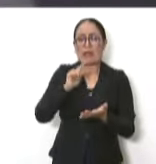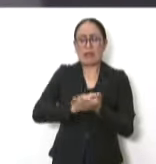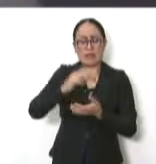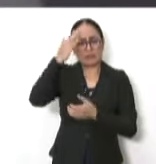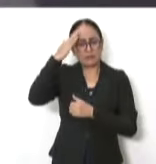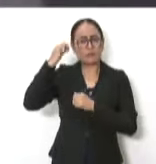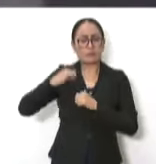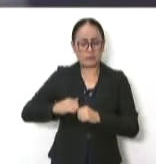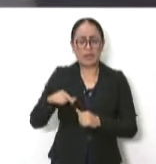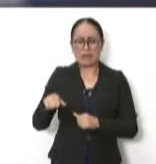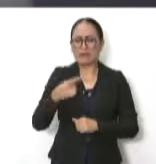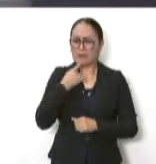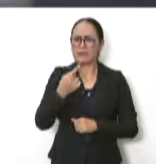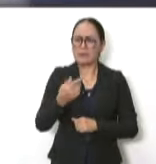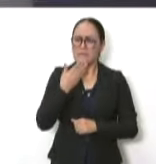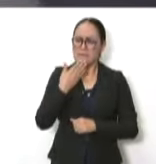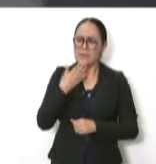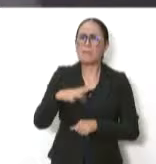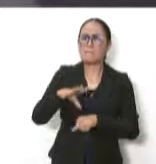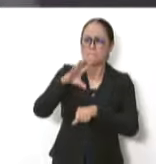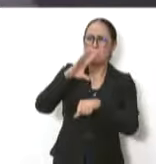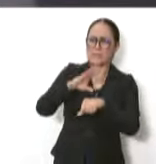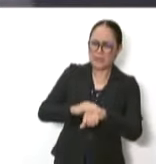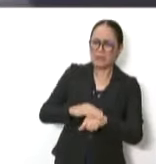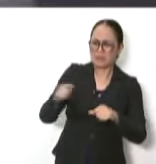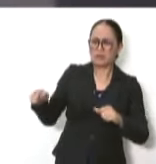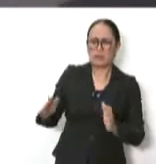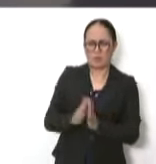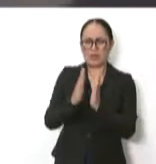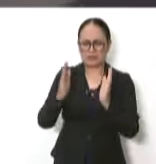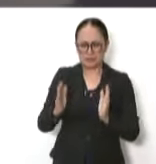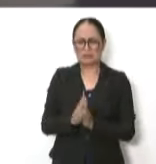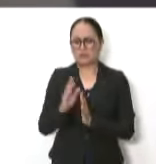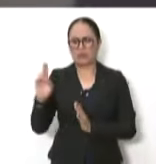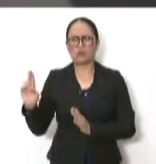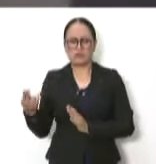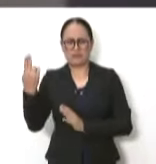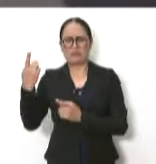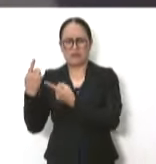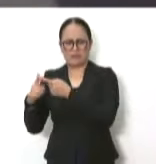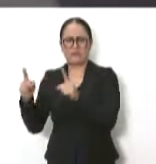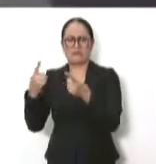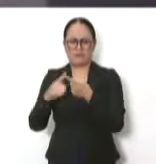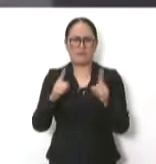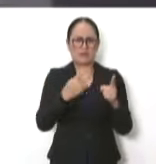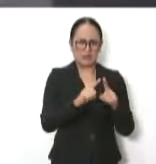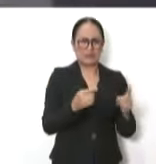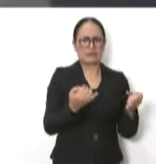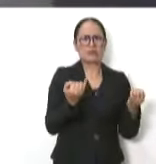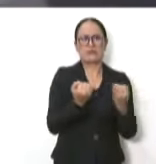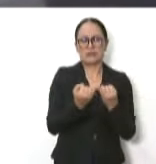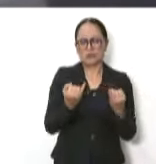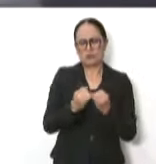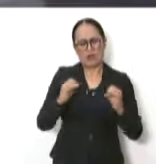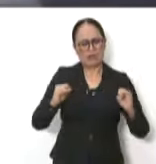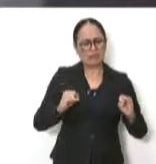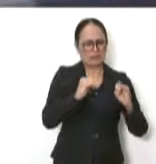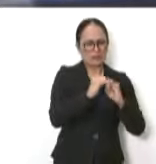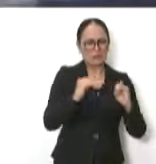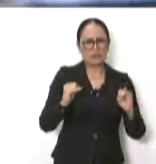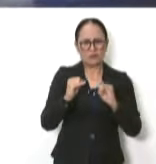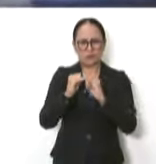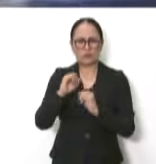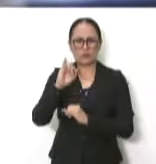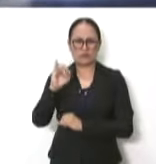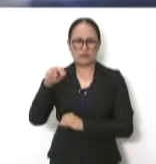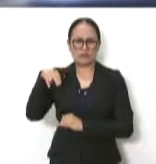su participación, dada la importancia que tienen estas instituciones, que yo diría, junto con los institutos de acceso a la